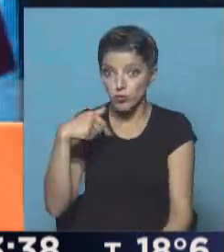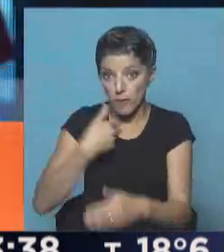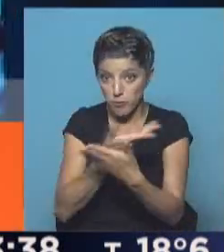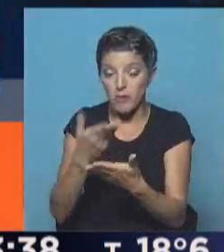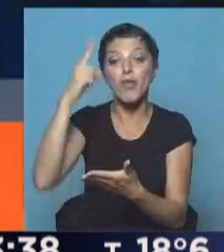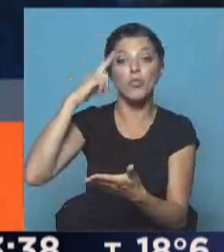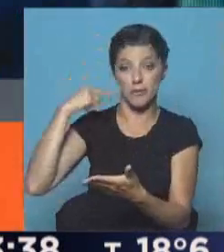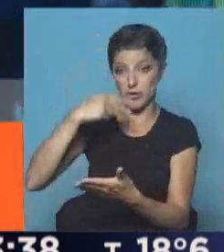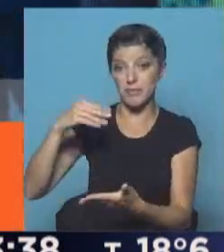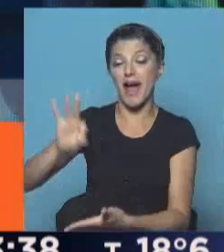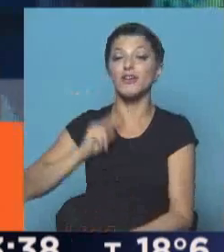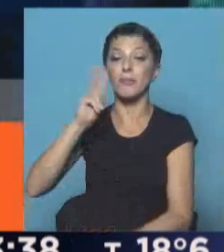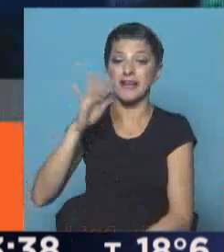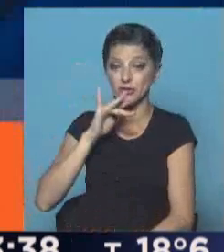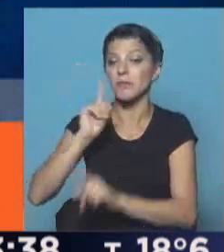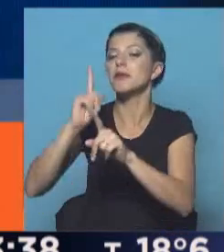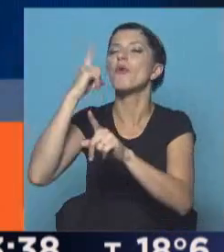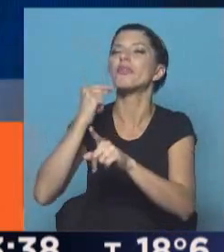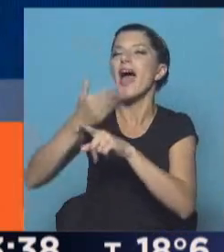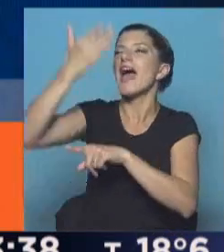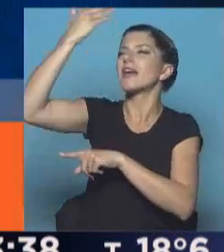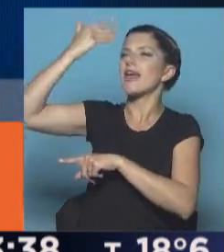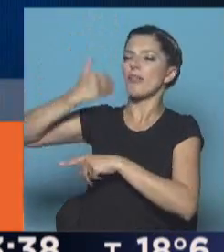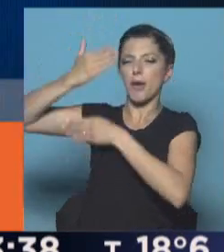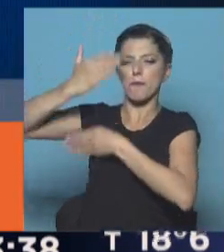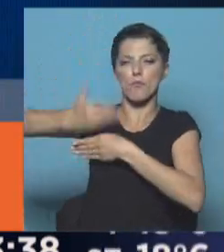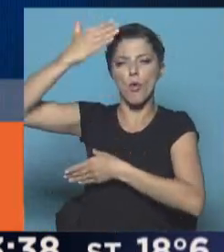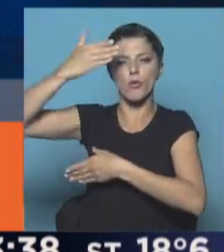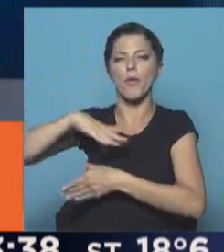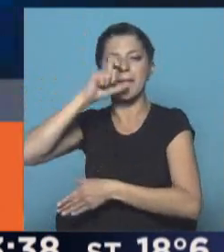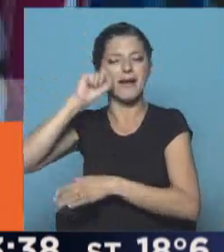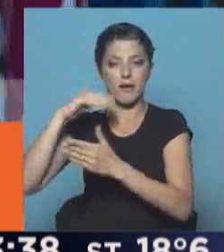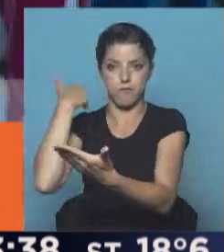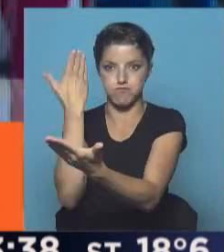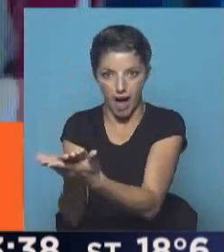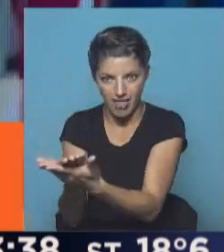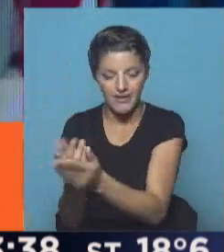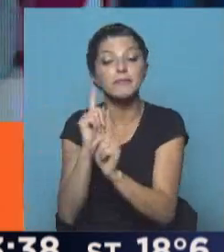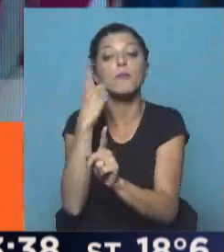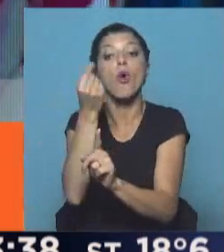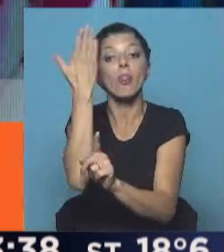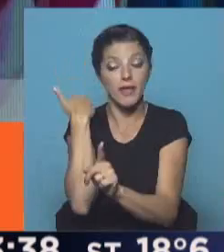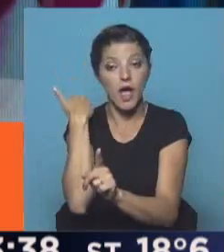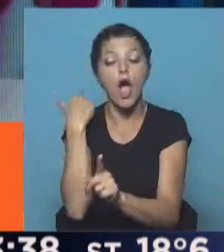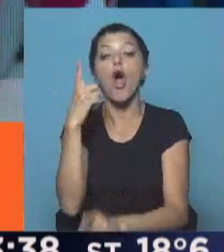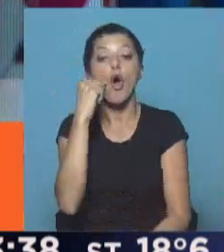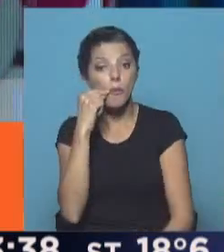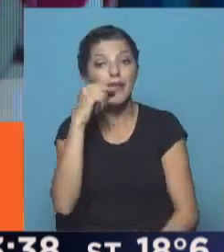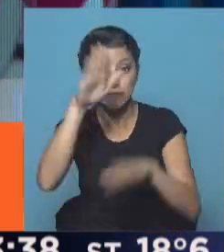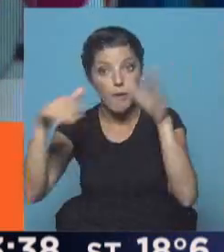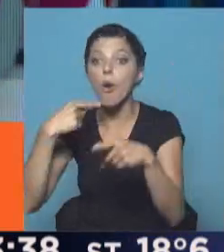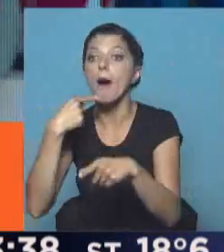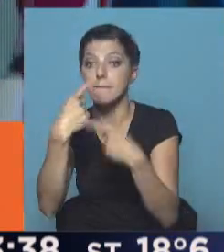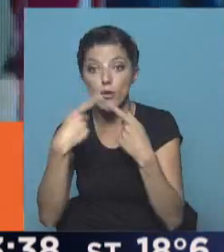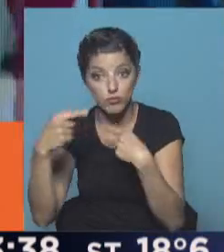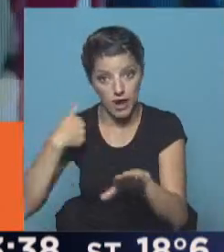Es fácil recordarlo porque es el día de la caída del muro de Berlín. Bueno, ese día, Artur Mas, que era el presidente de la Generalitat, convocó al plebiscito.